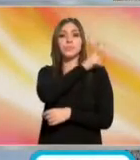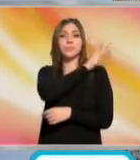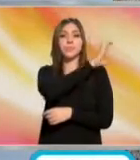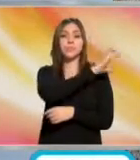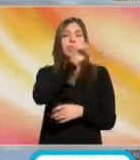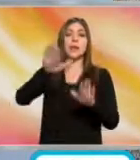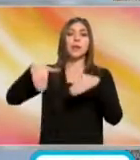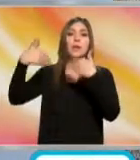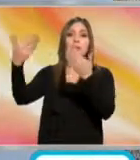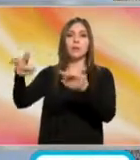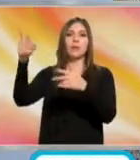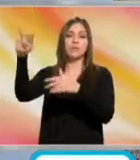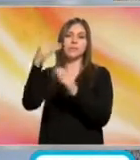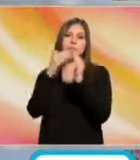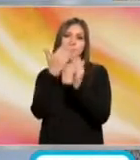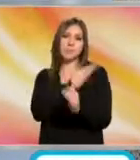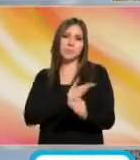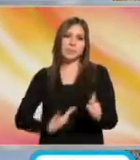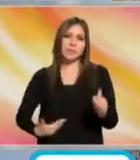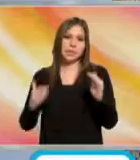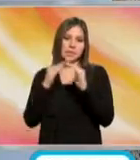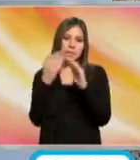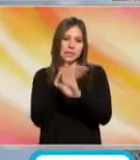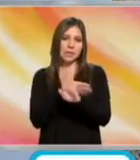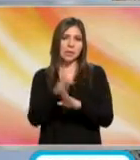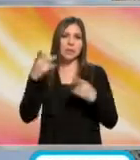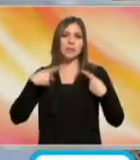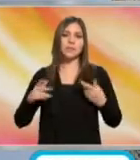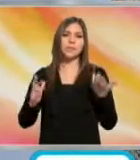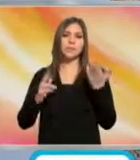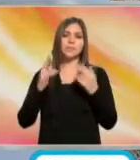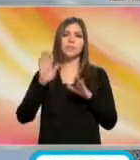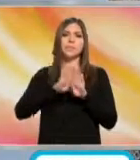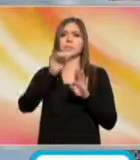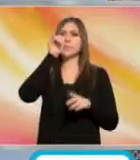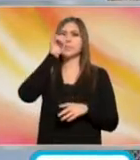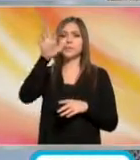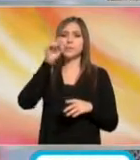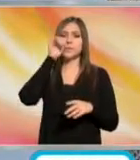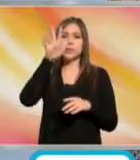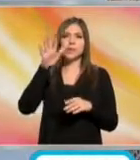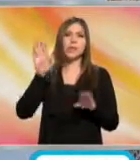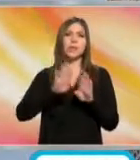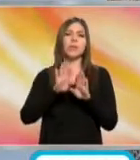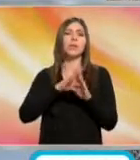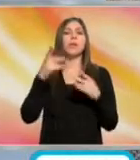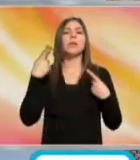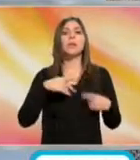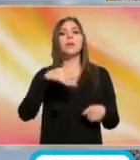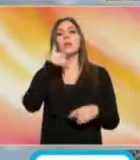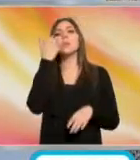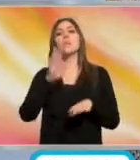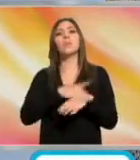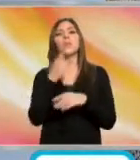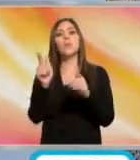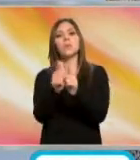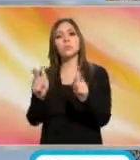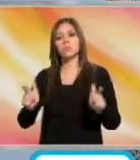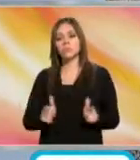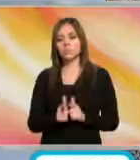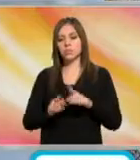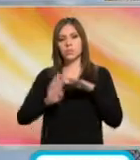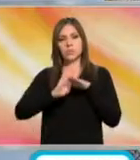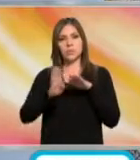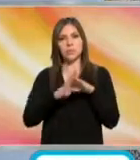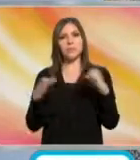afuera de la Casa Blanca, hubo protestas. Se prevé que esta nueva orden ejecutiva también sea impugnada por los grupos de migrantes, por el Partido Demócrata. De